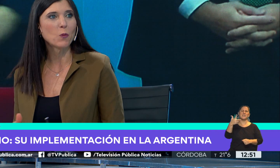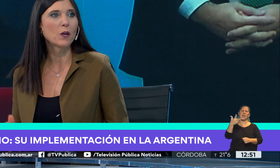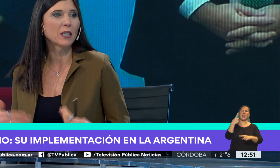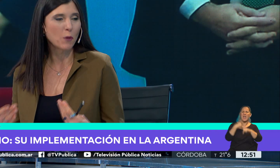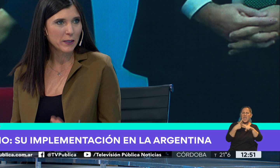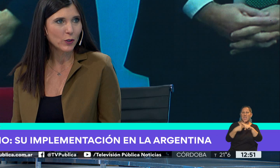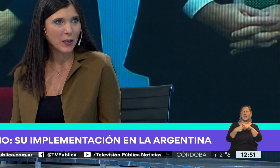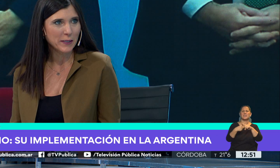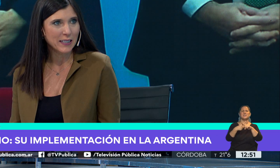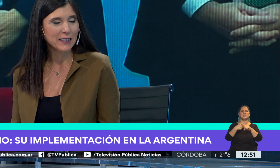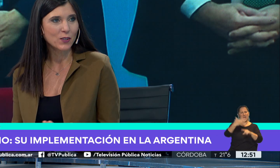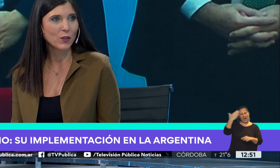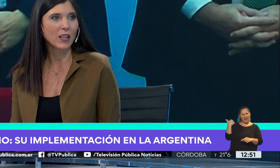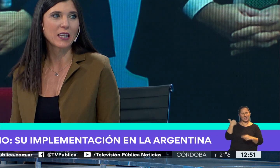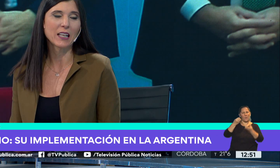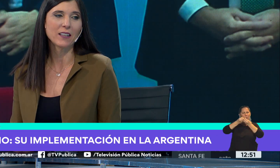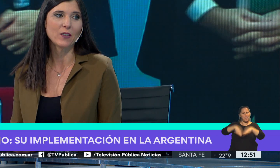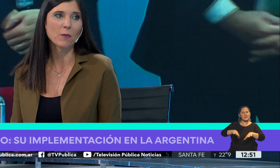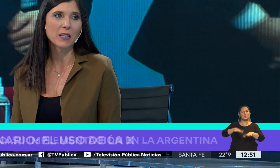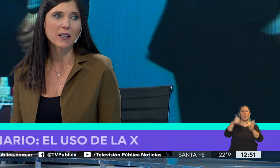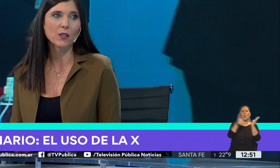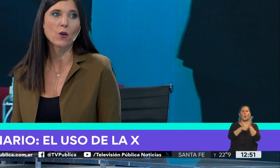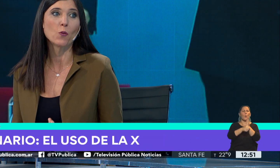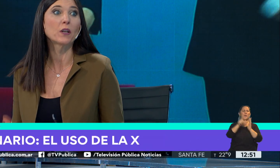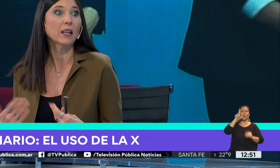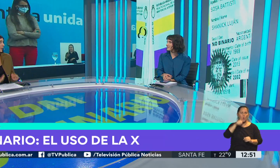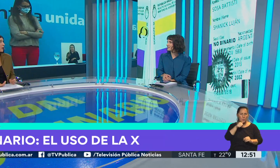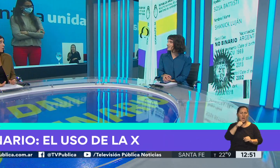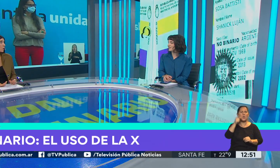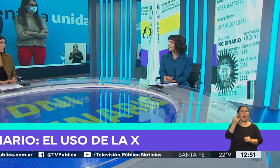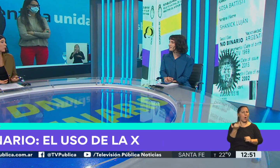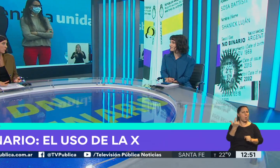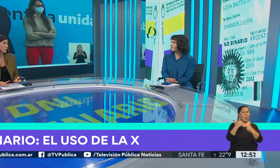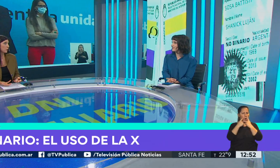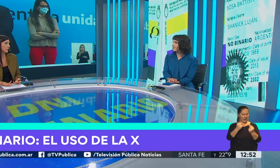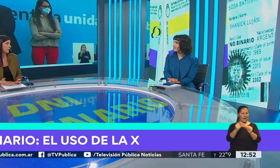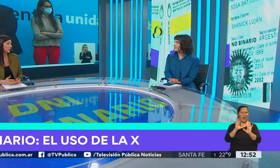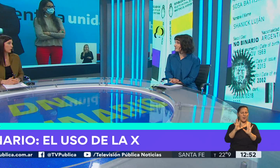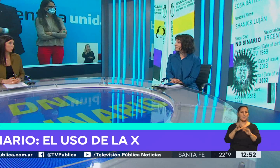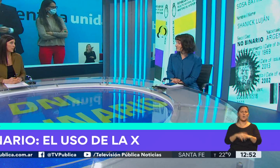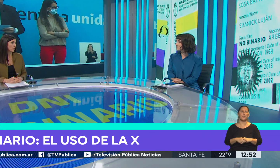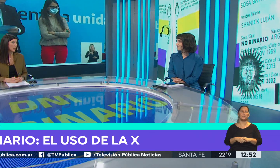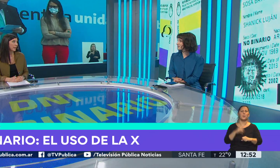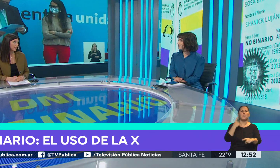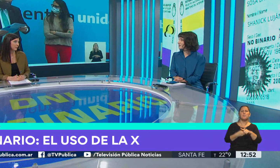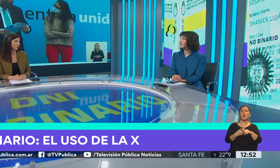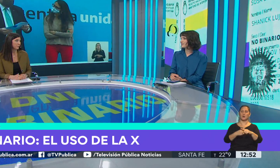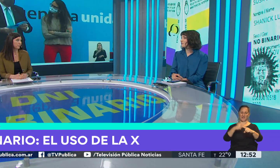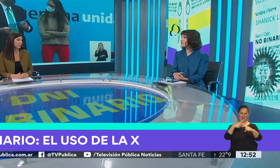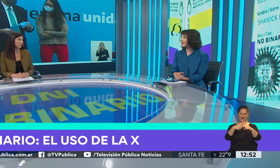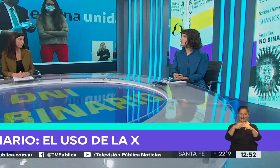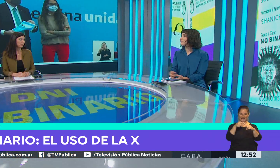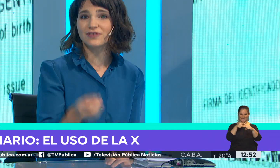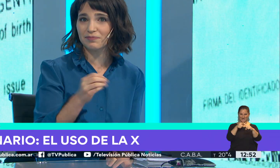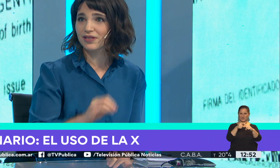X? Hubo en el momento de la presentación del DNI no binario un reclamo concreto a propósito precisamente de la utilización de la X. Sí, ese